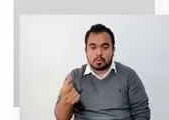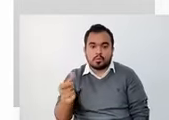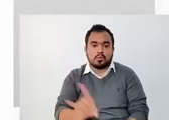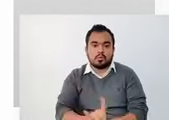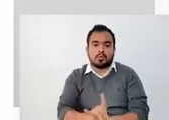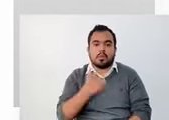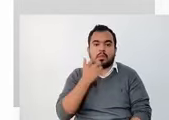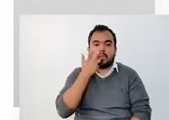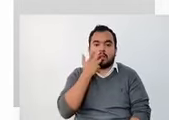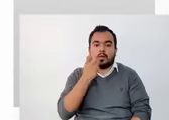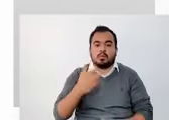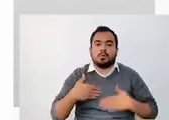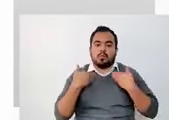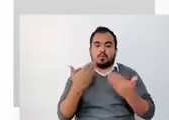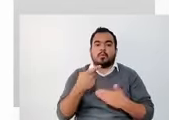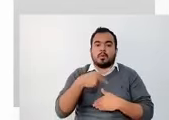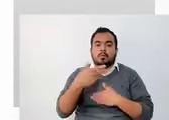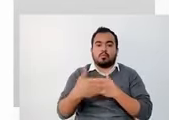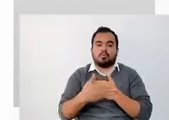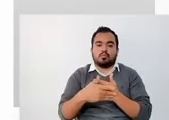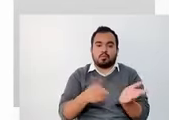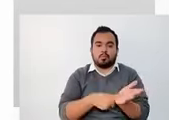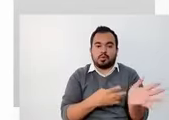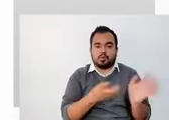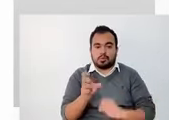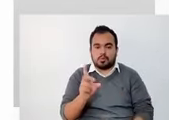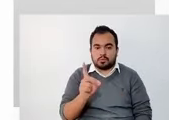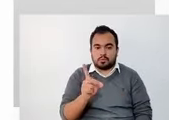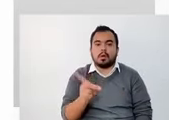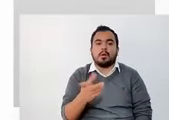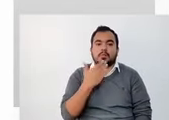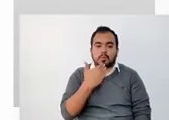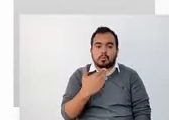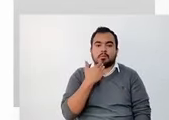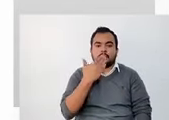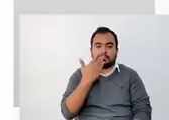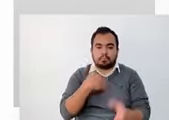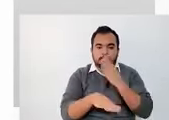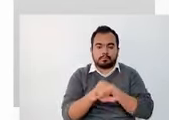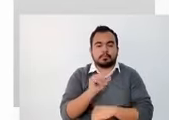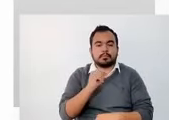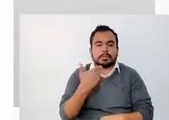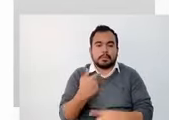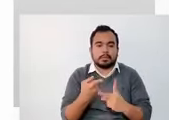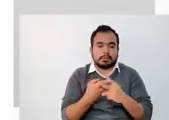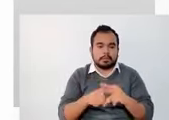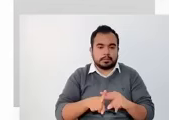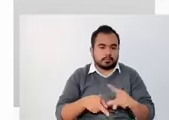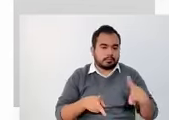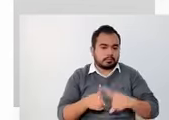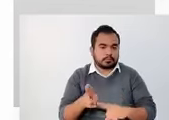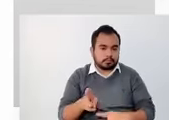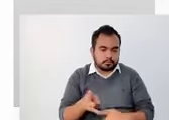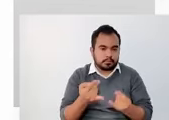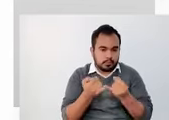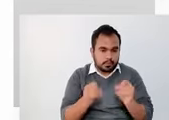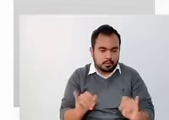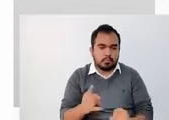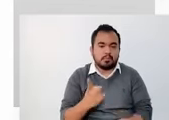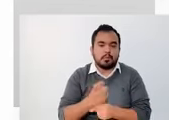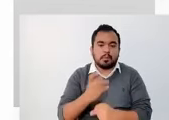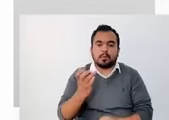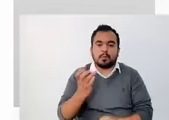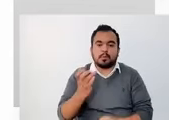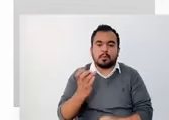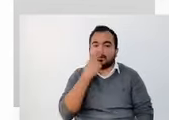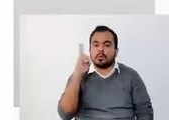pero es cierto que para los años 30 la cosa pintaba muy bien, ¿no? Se acaba de inaugurar solo 2 décadas antes la primera facultad de Sociología de la